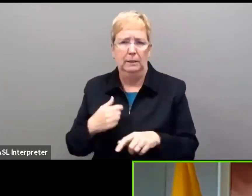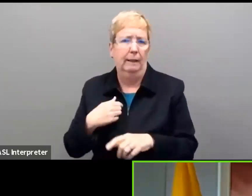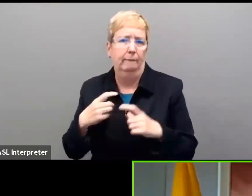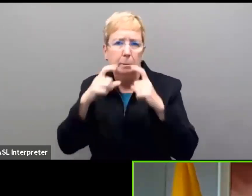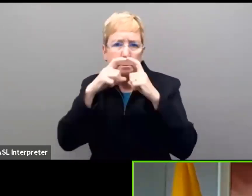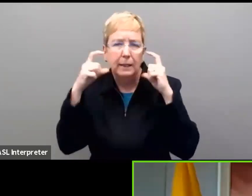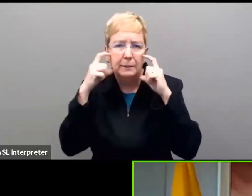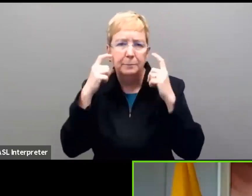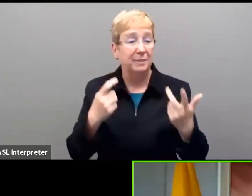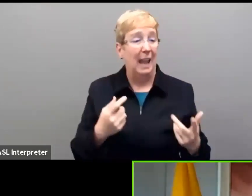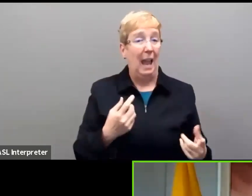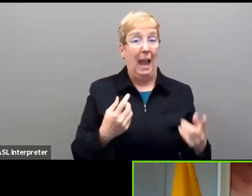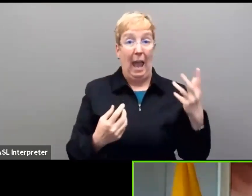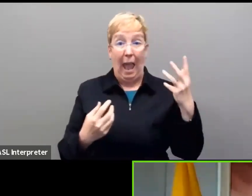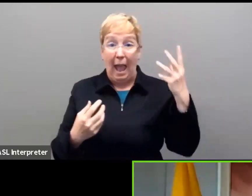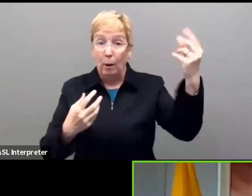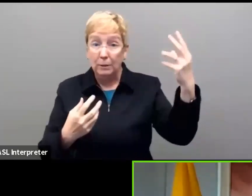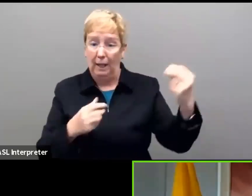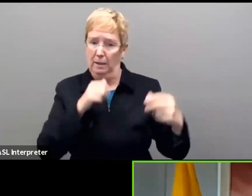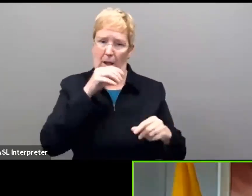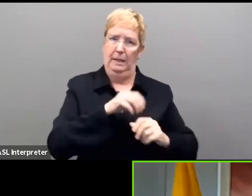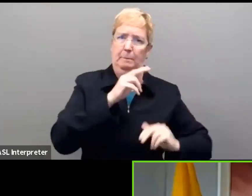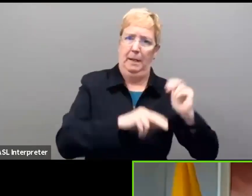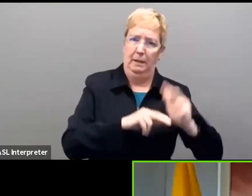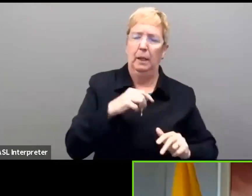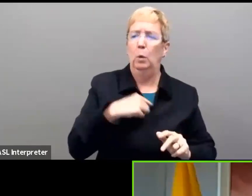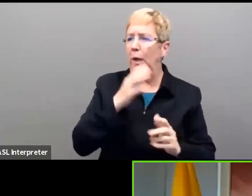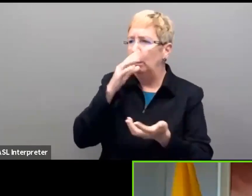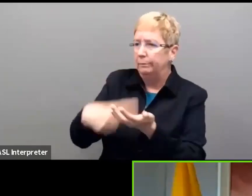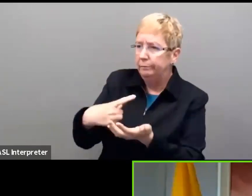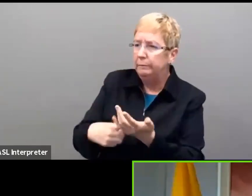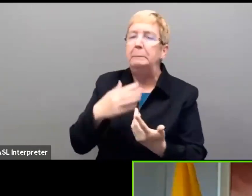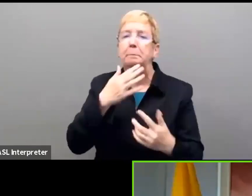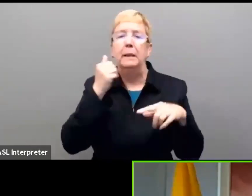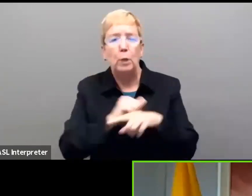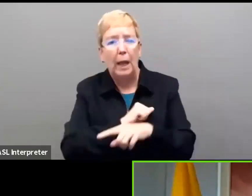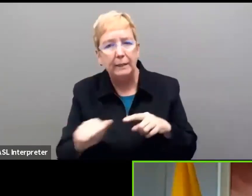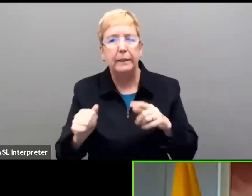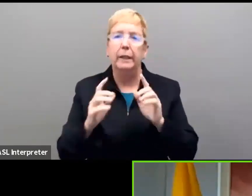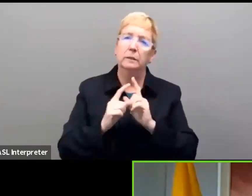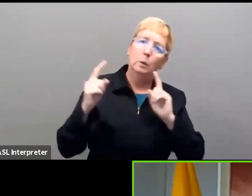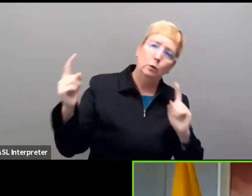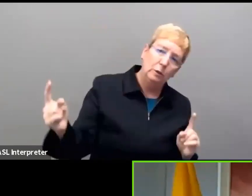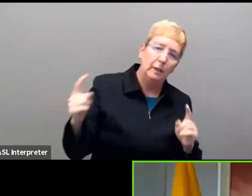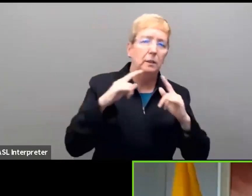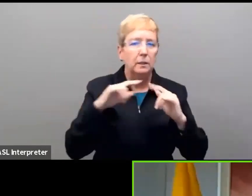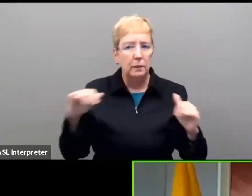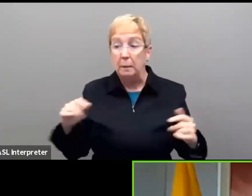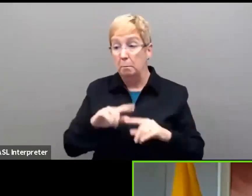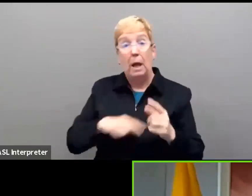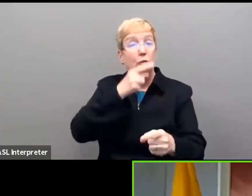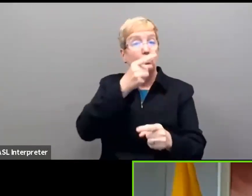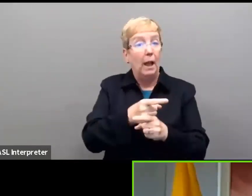Eso lo vamos a hacer de todas maneras. ¿Qué tanta información vamos a poder sacar? Bueno, dependerá de cuántas personas dicen que estuvieron aquí